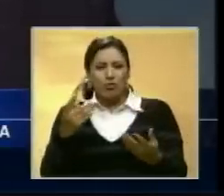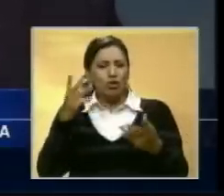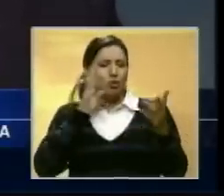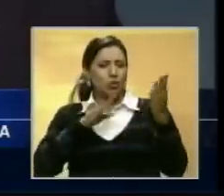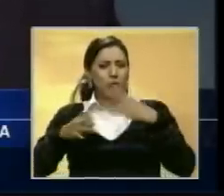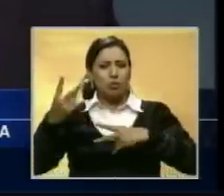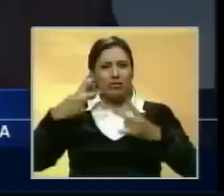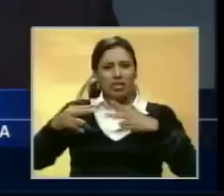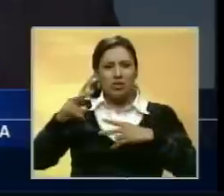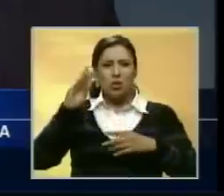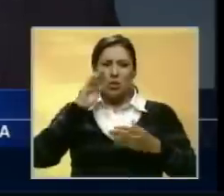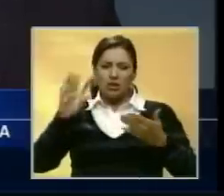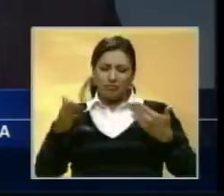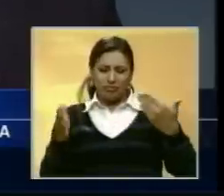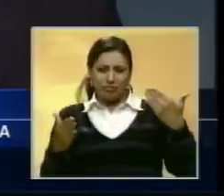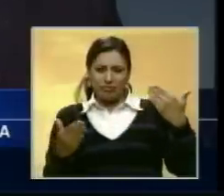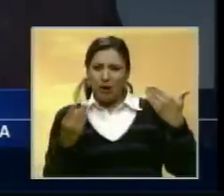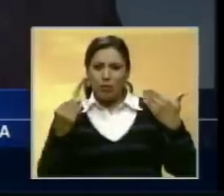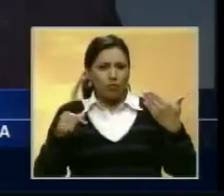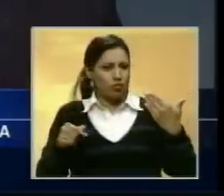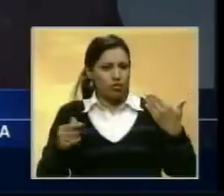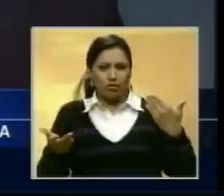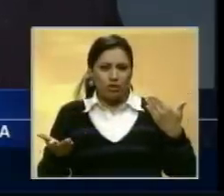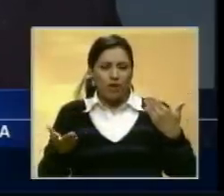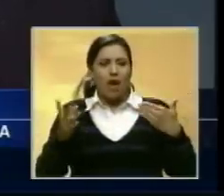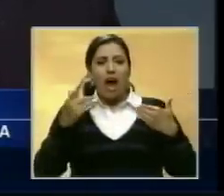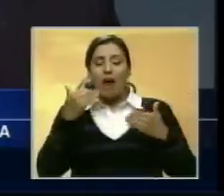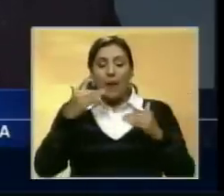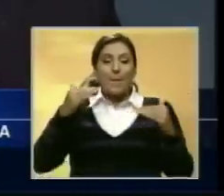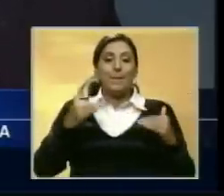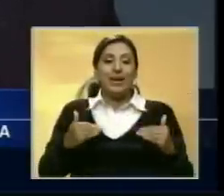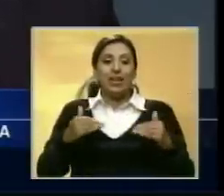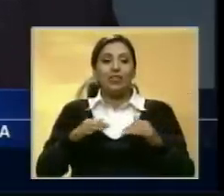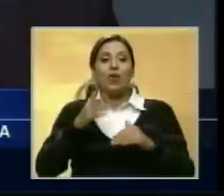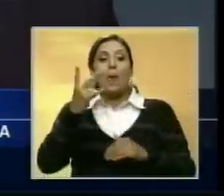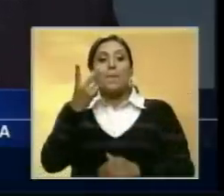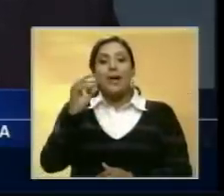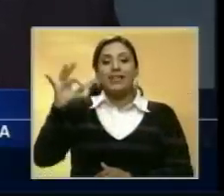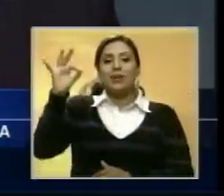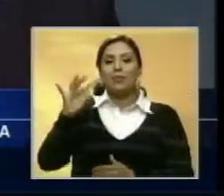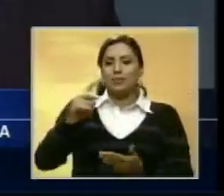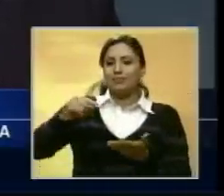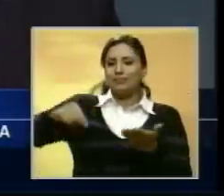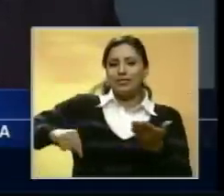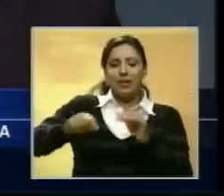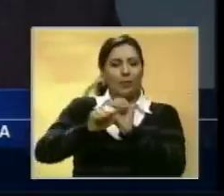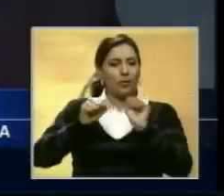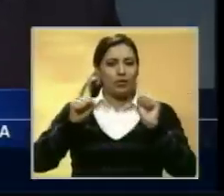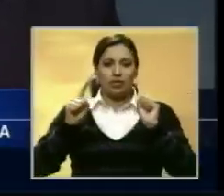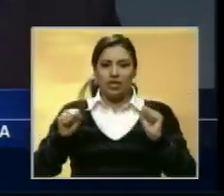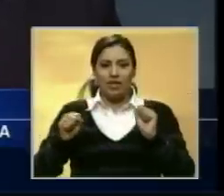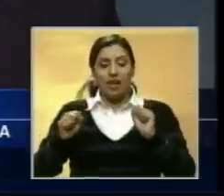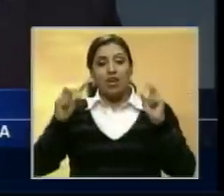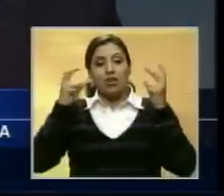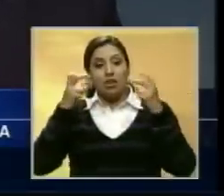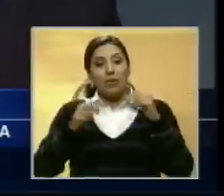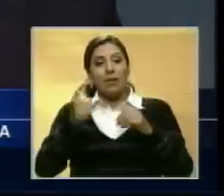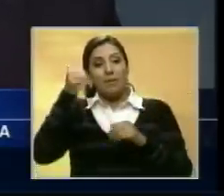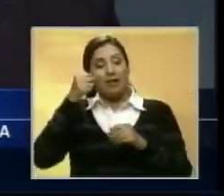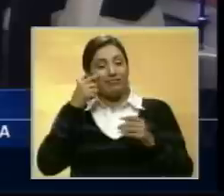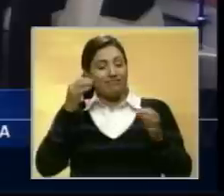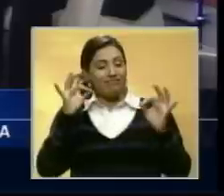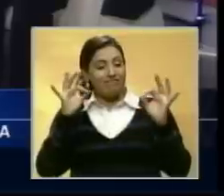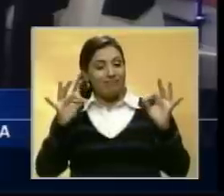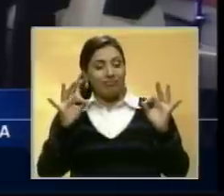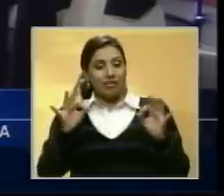mañas de todo tipo, vicios de todo tipo. Por menos van a poder recoger el 20% del padrón electoral, que supone mayor